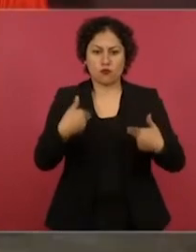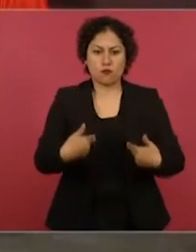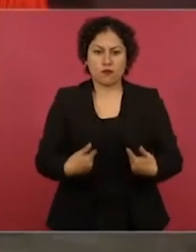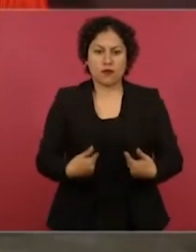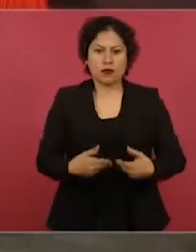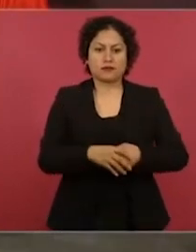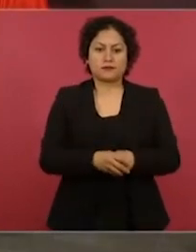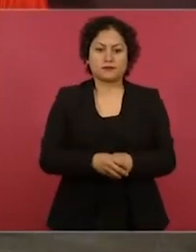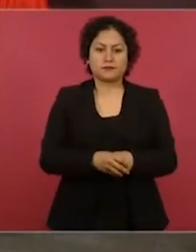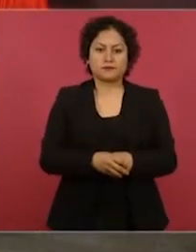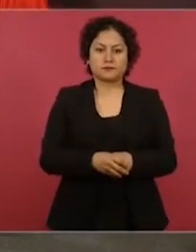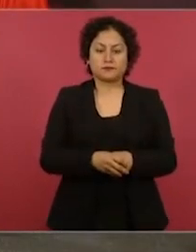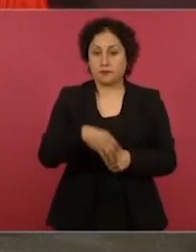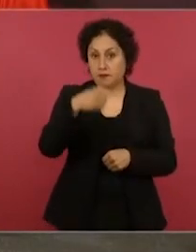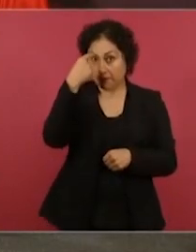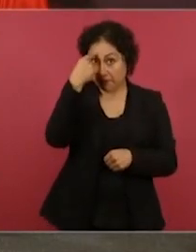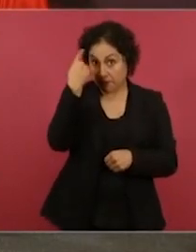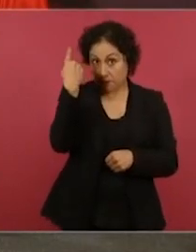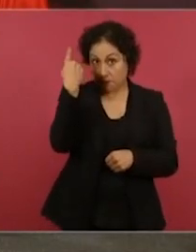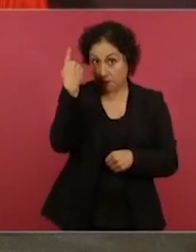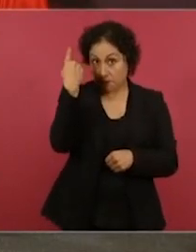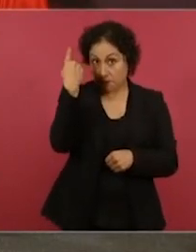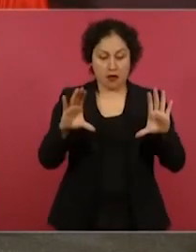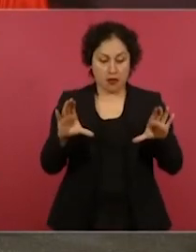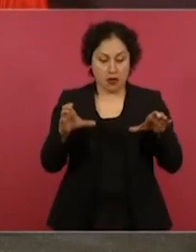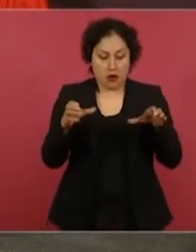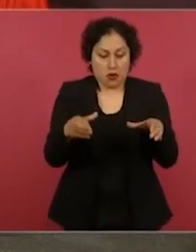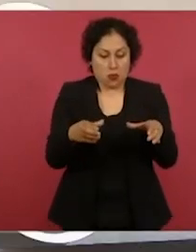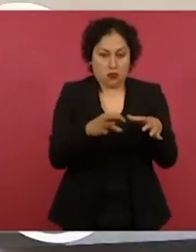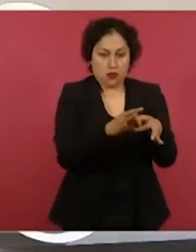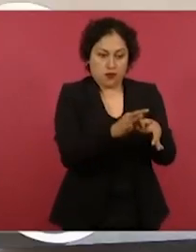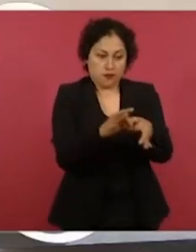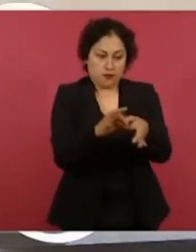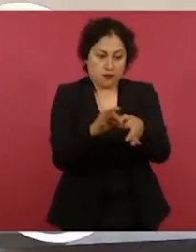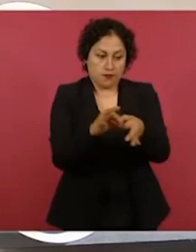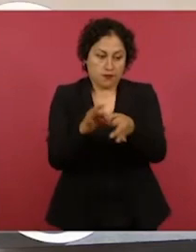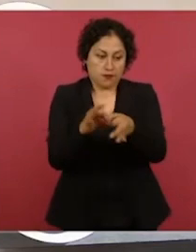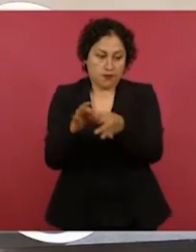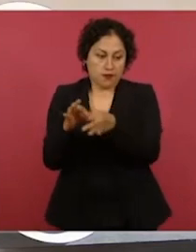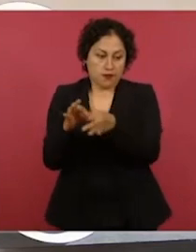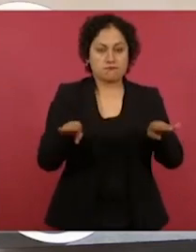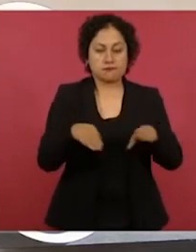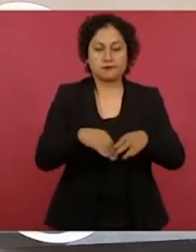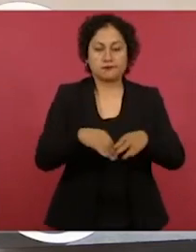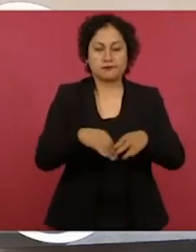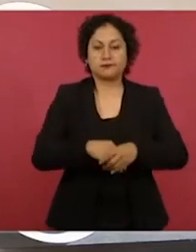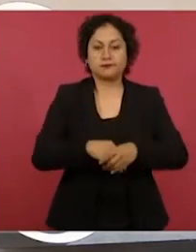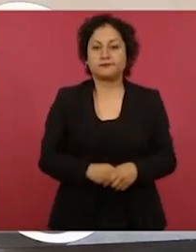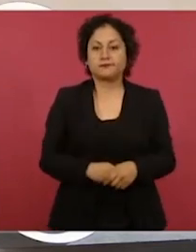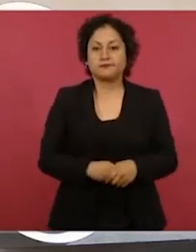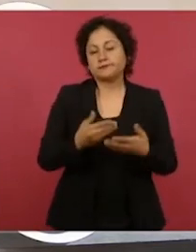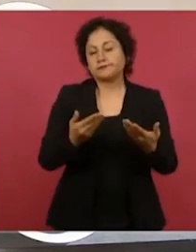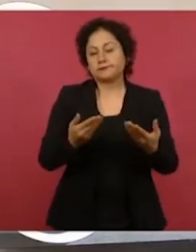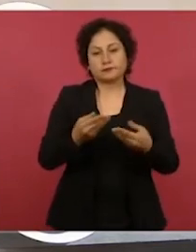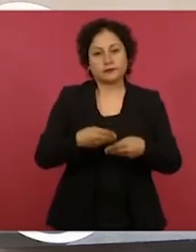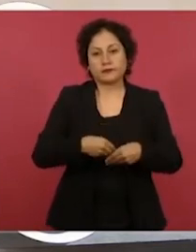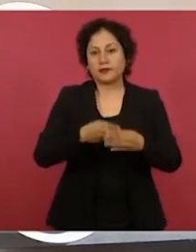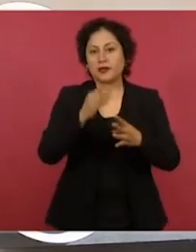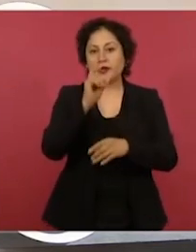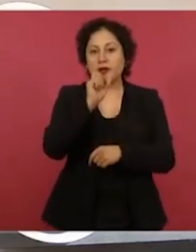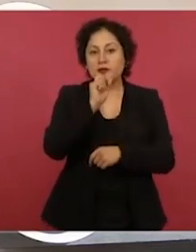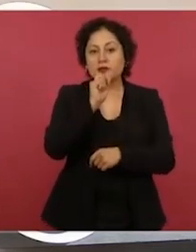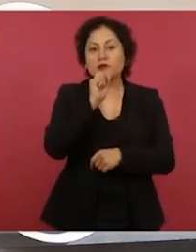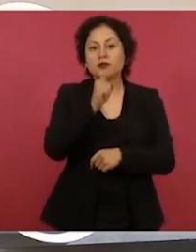sentido de comunidad y reciprocidad, por supuesto también